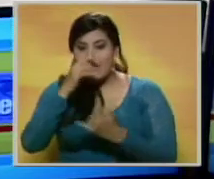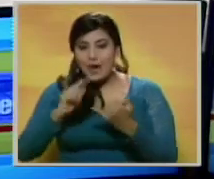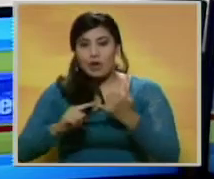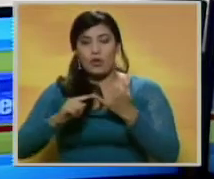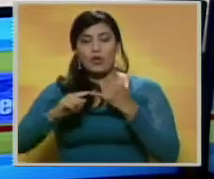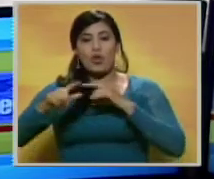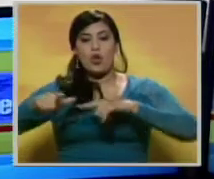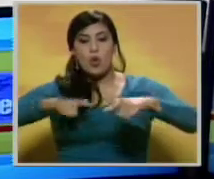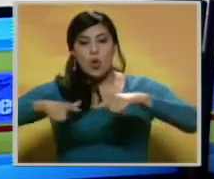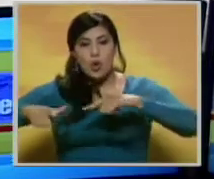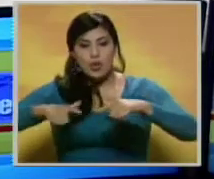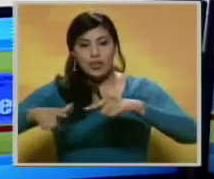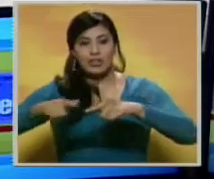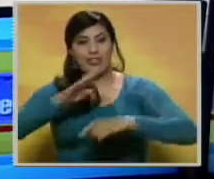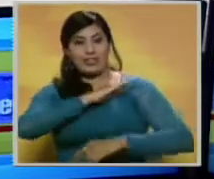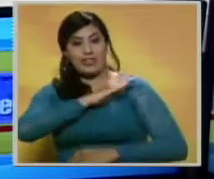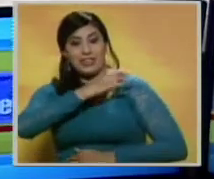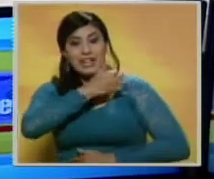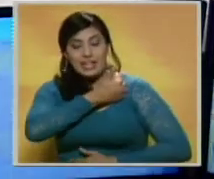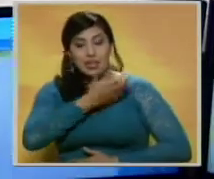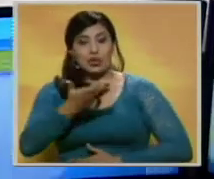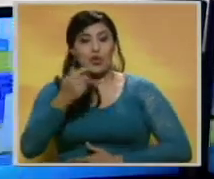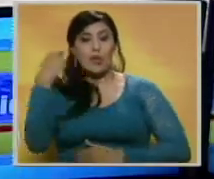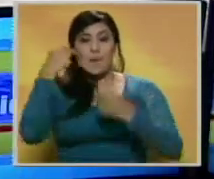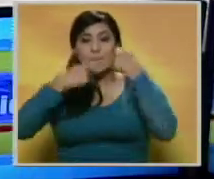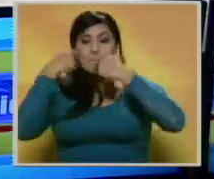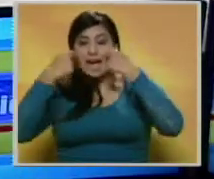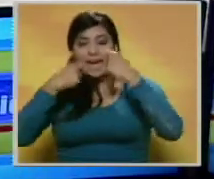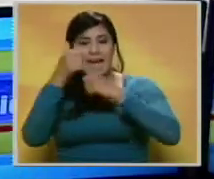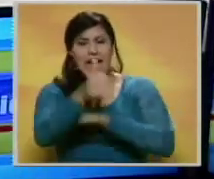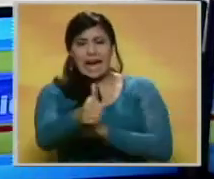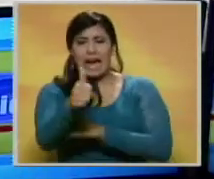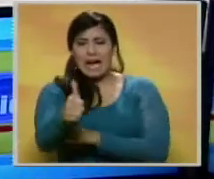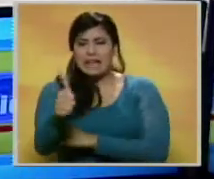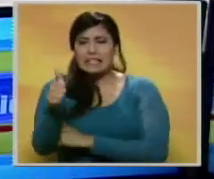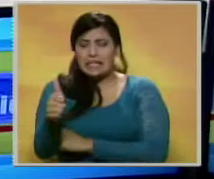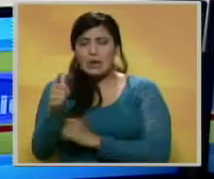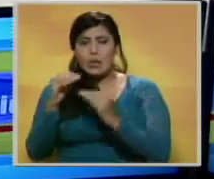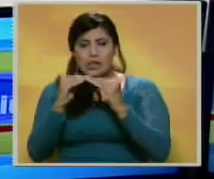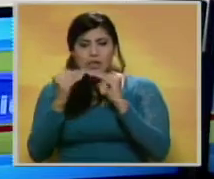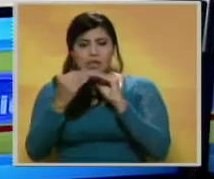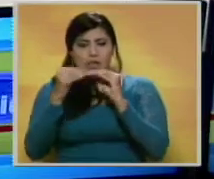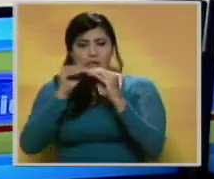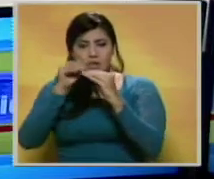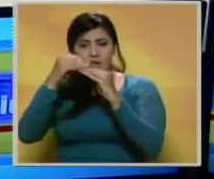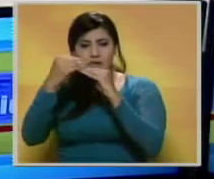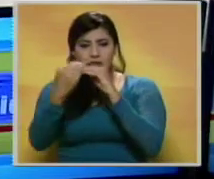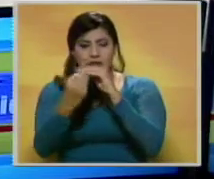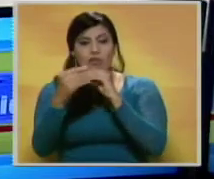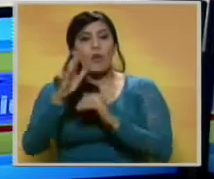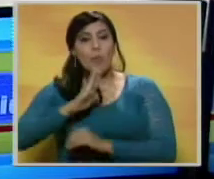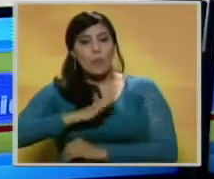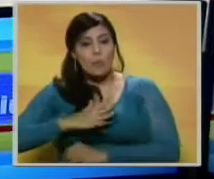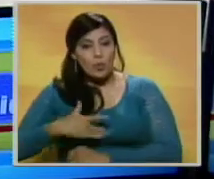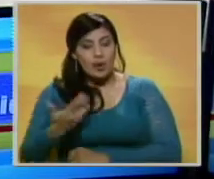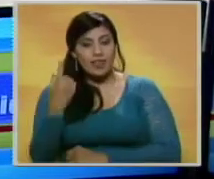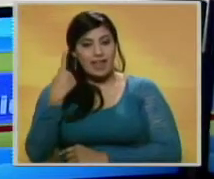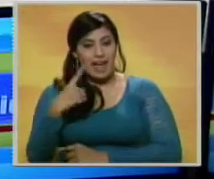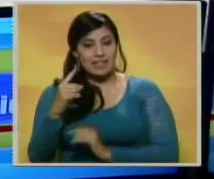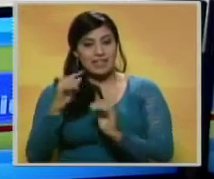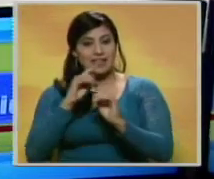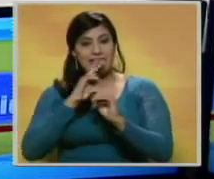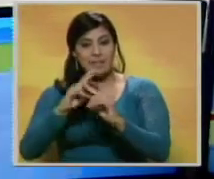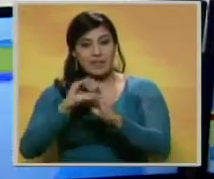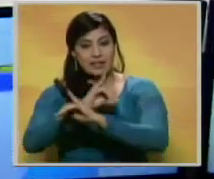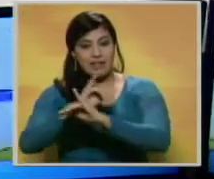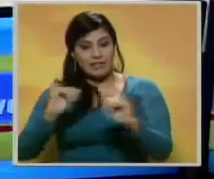del coordinador, del director, del maquillador, de cada una de las piezas que hace posible este producto